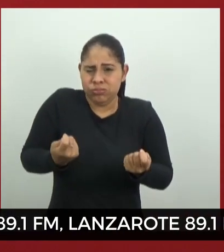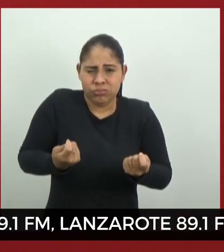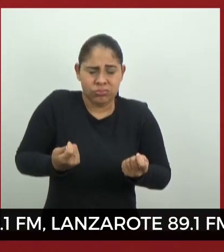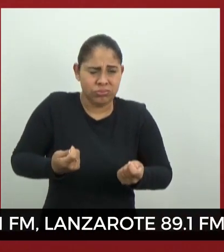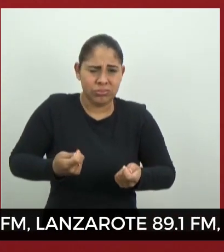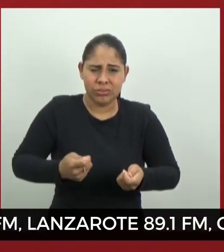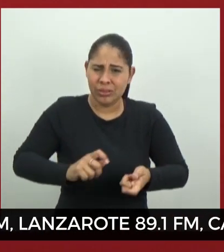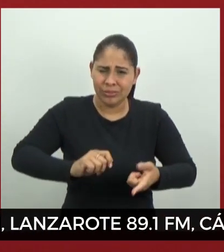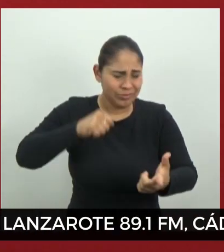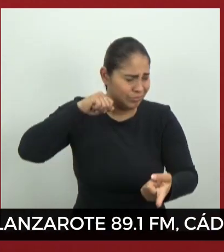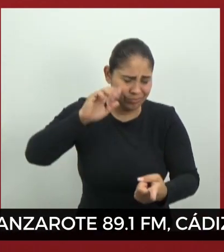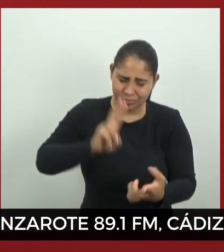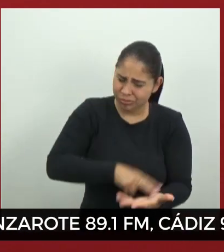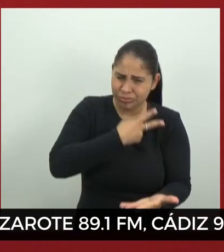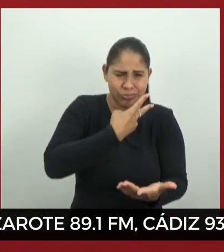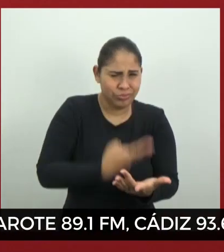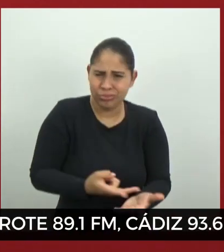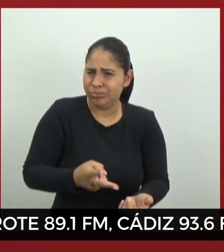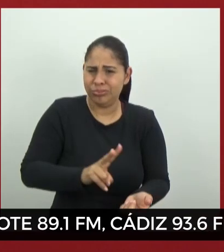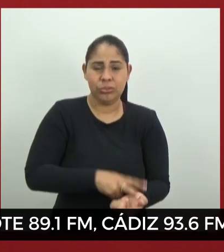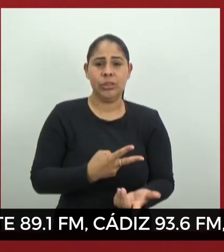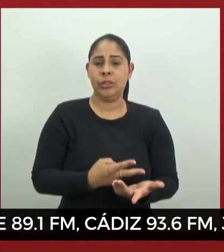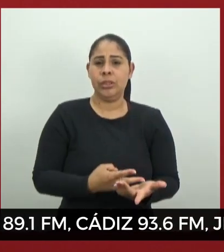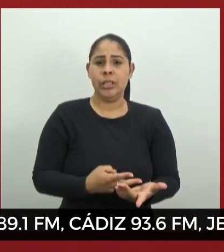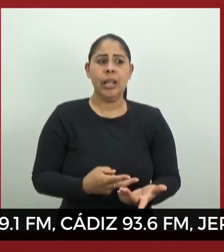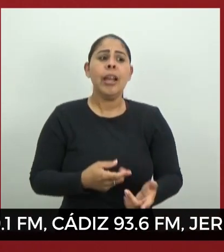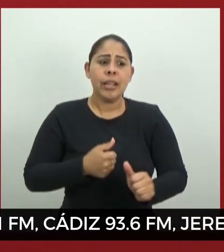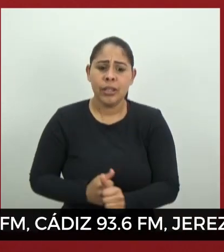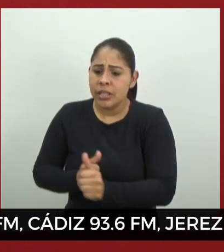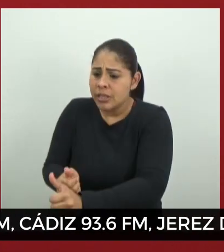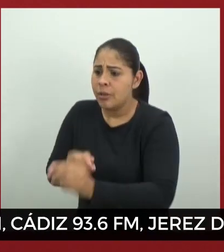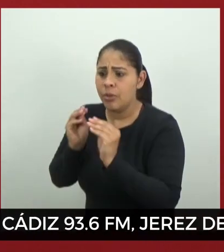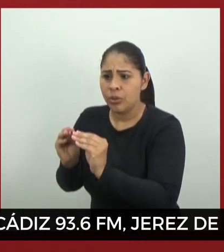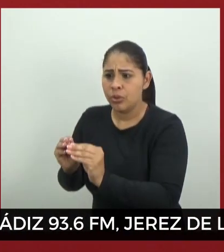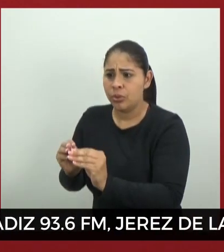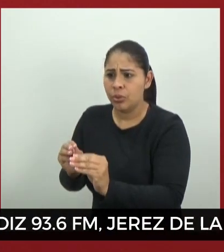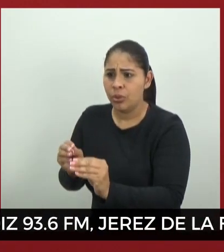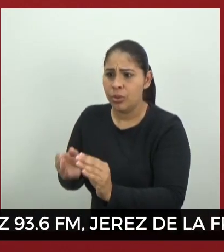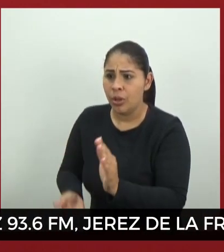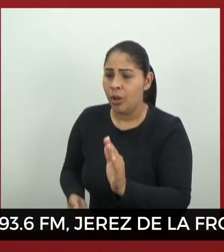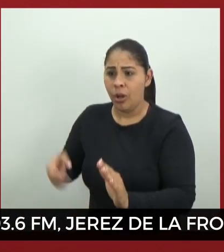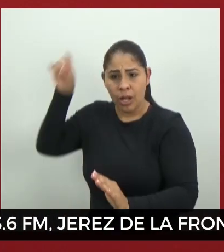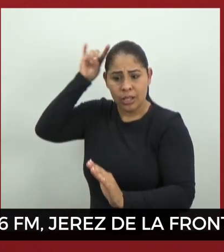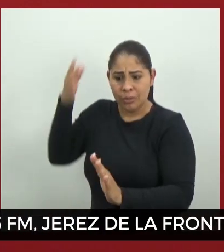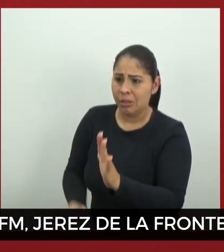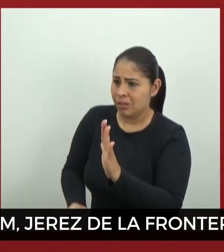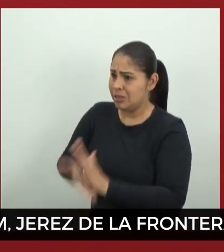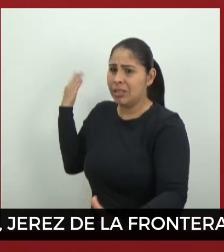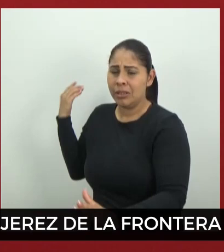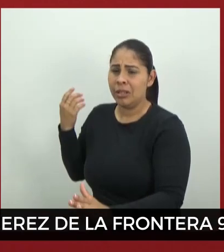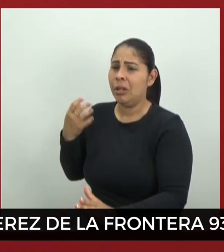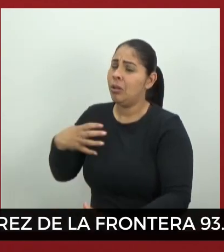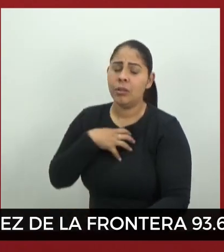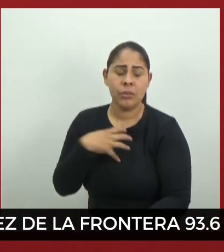pedazos. Y le dije a tus discípulos que le echen fuera, y no pudieron. Y respondiendo Jesucristo,